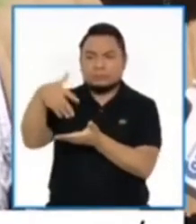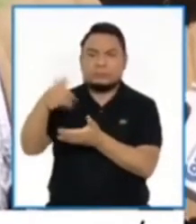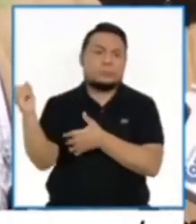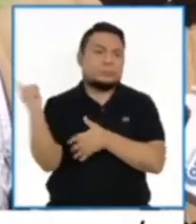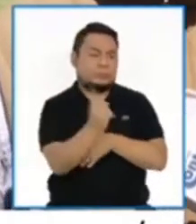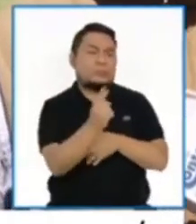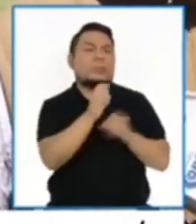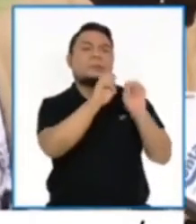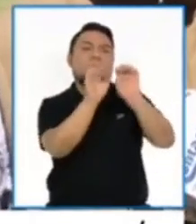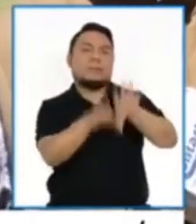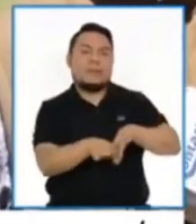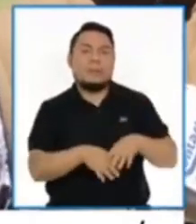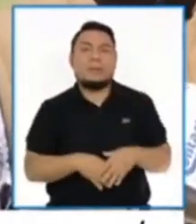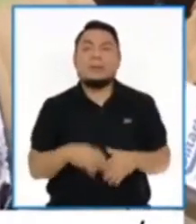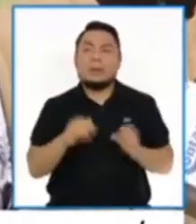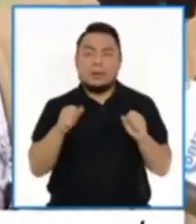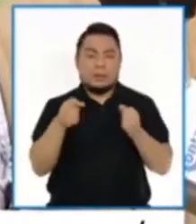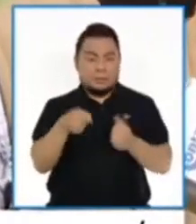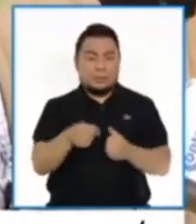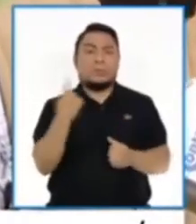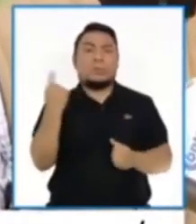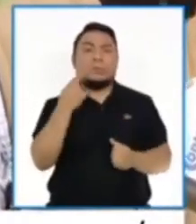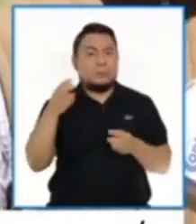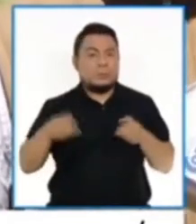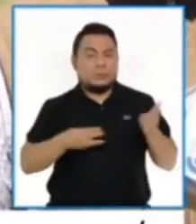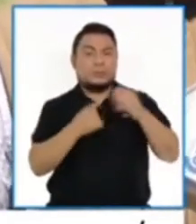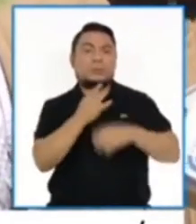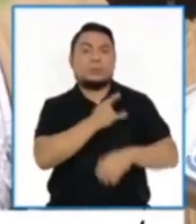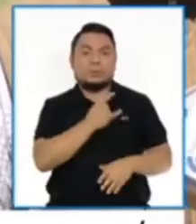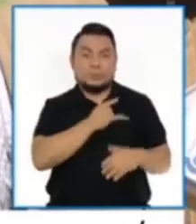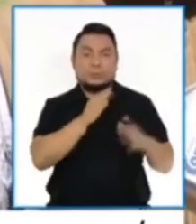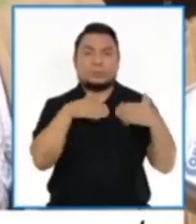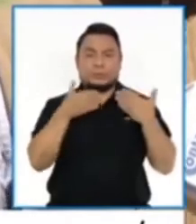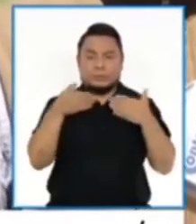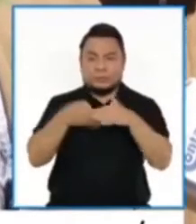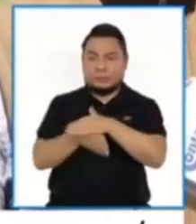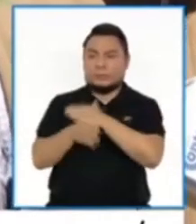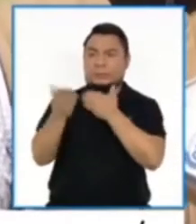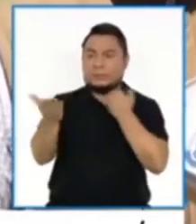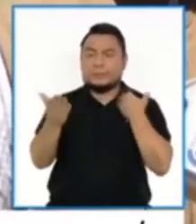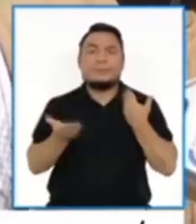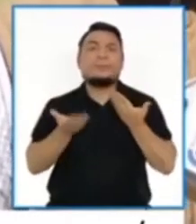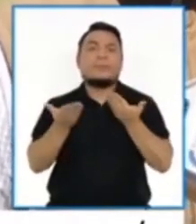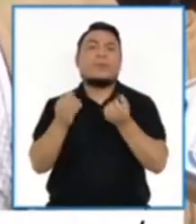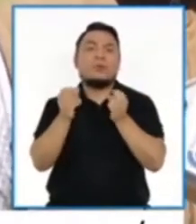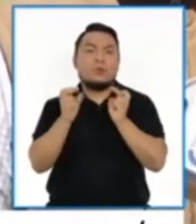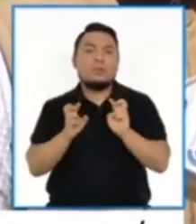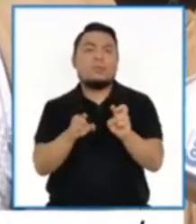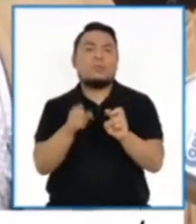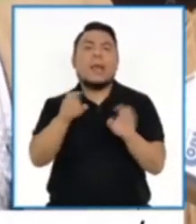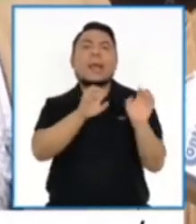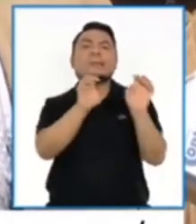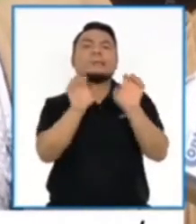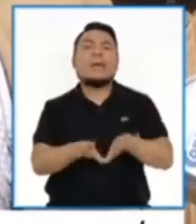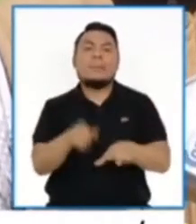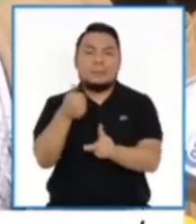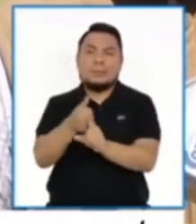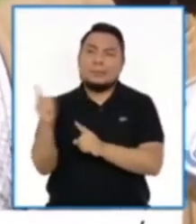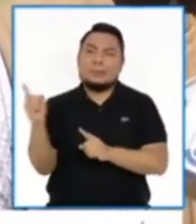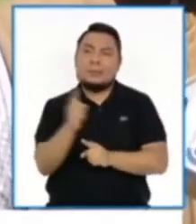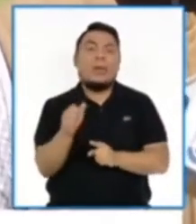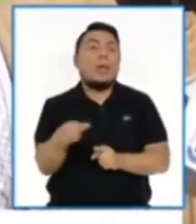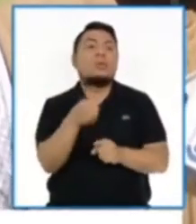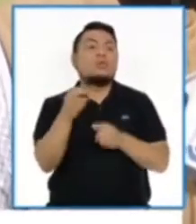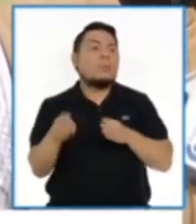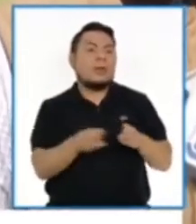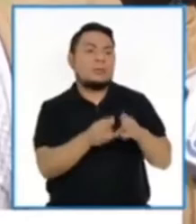porque es la única manera de que la universidad pueda acceder a ellos, dándoles la oportunidad de este examen presencial. No hay otra